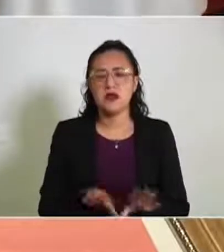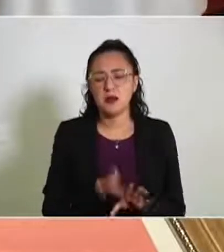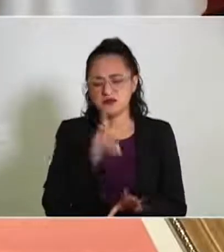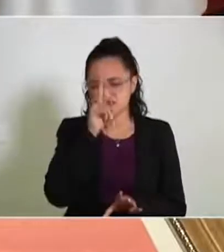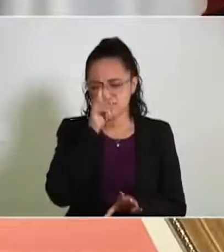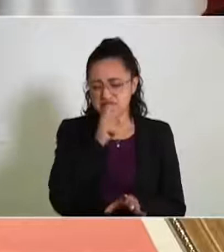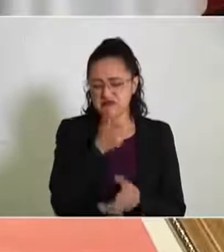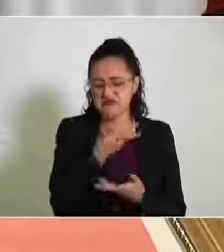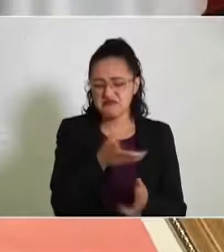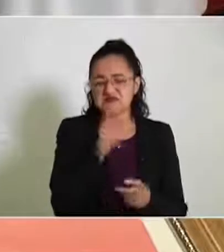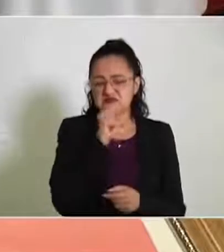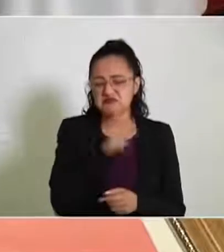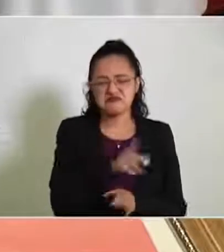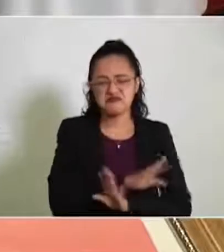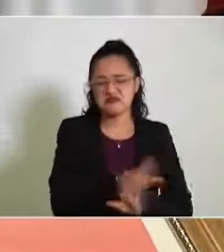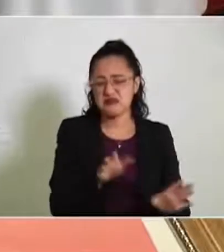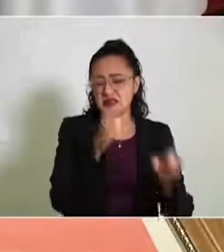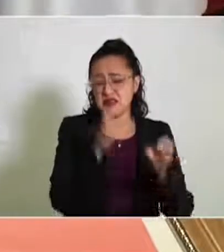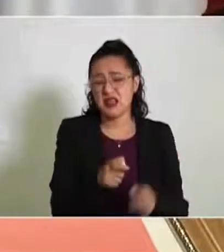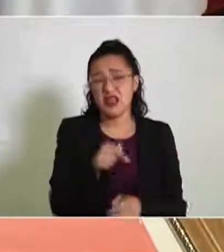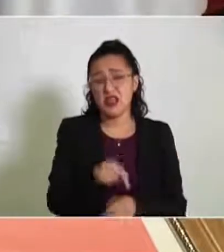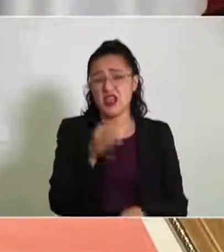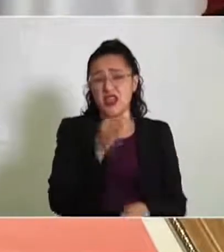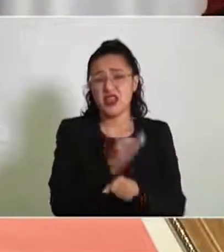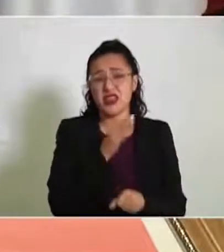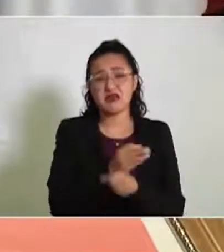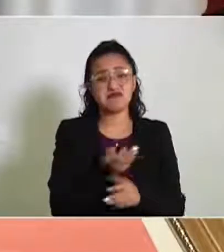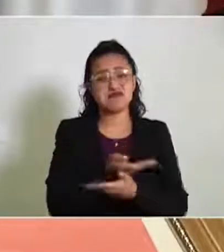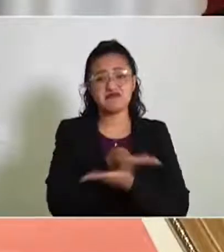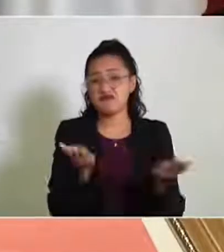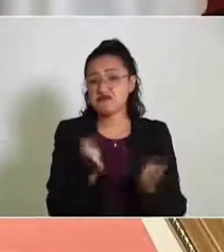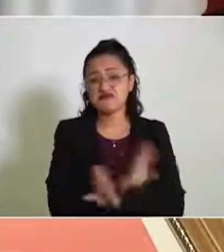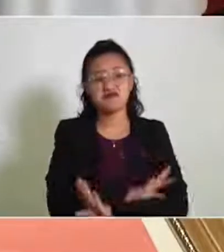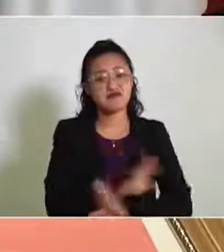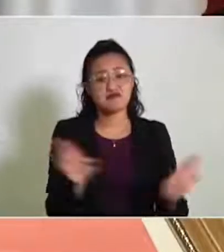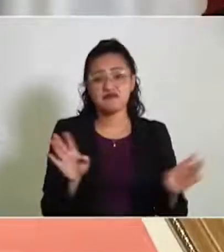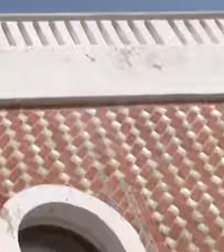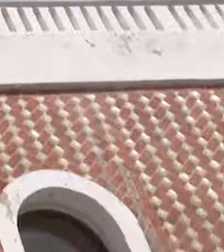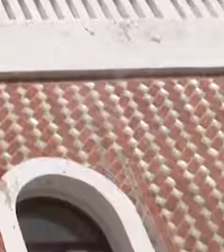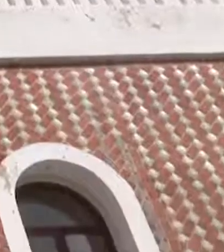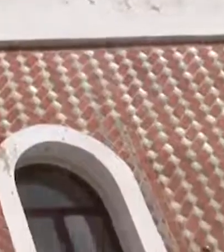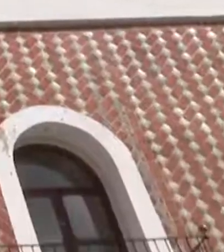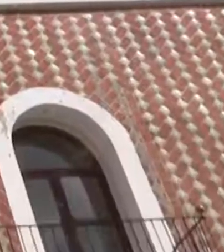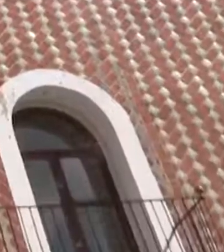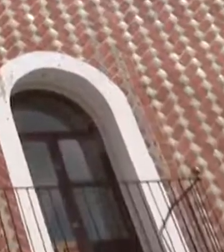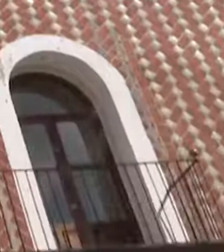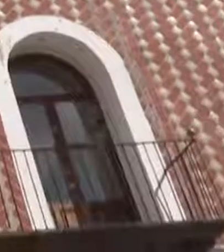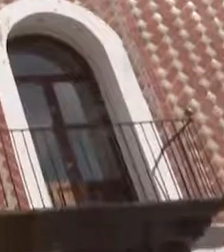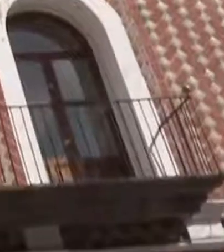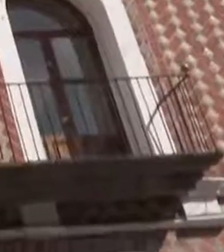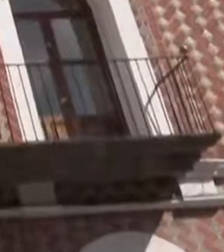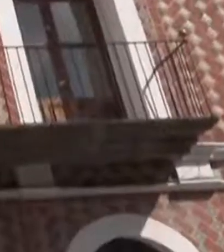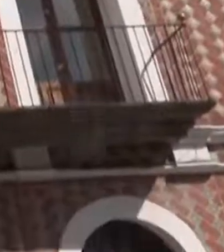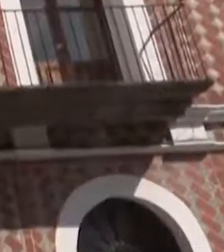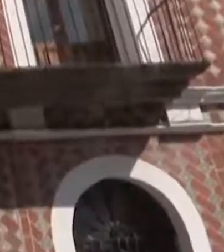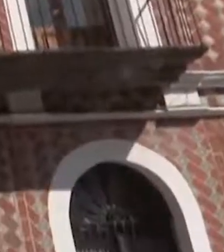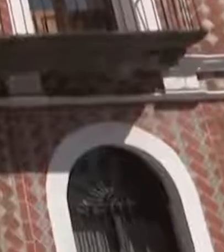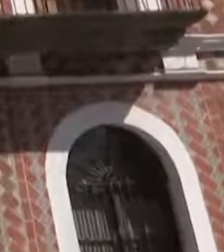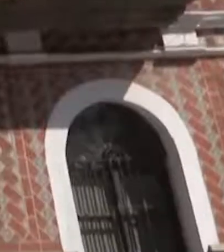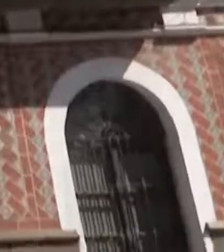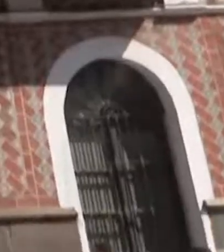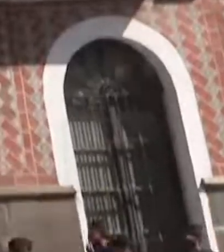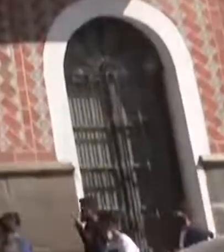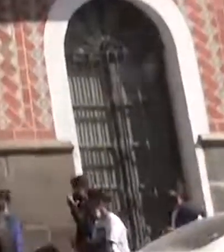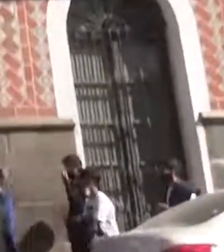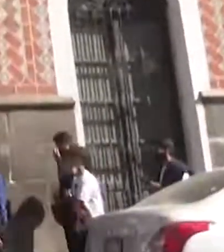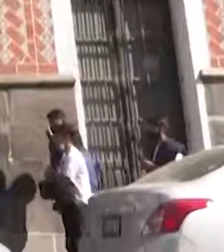Ahí están. Ahí están. Ya avanzando solos. En esta tesitura recordó que en las